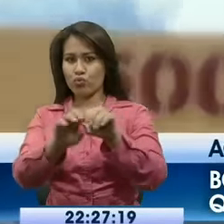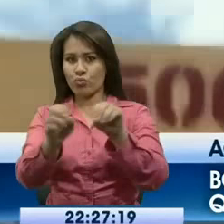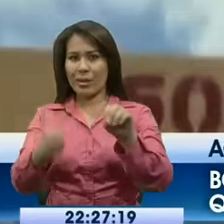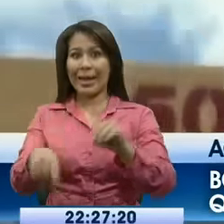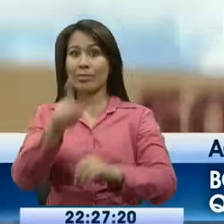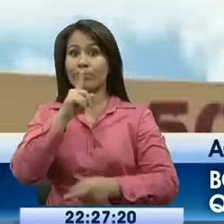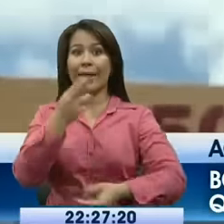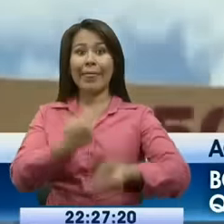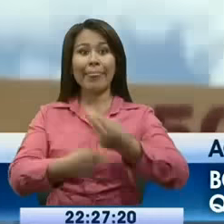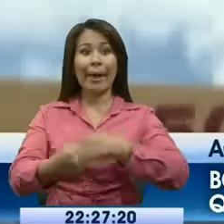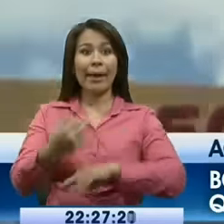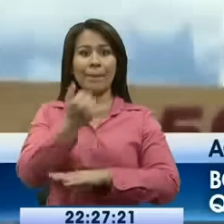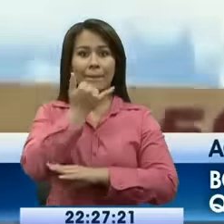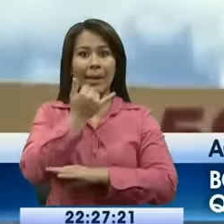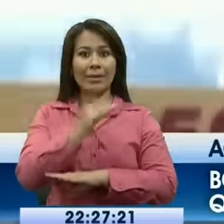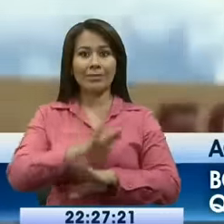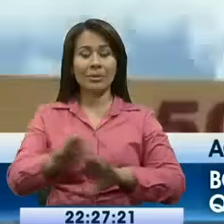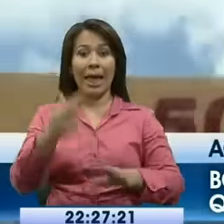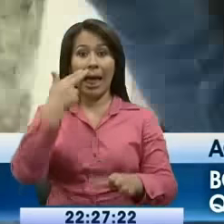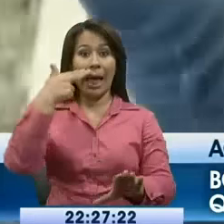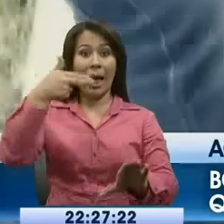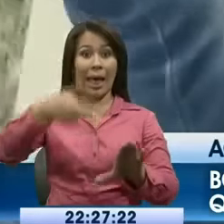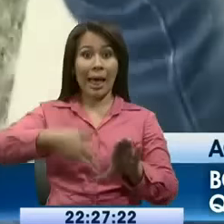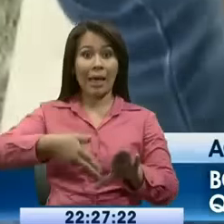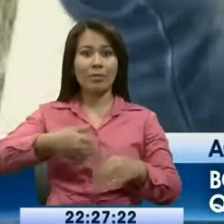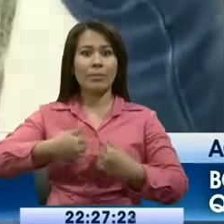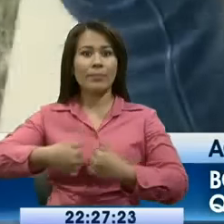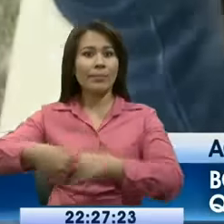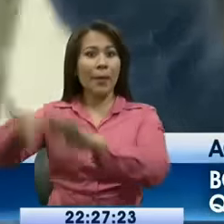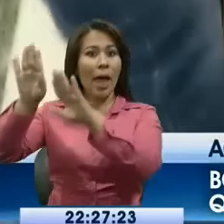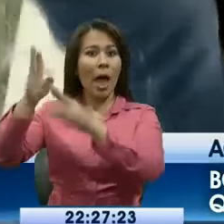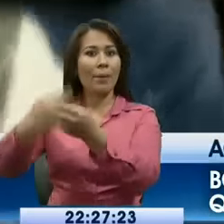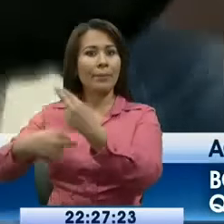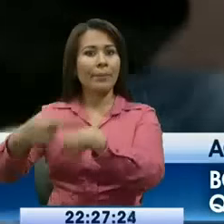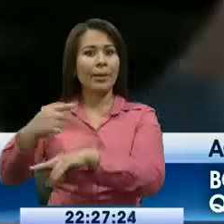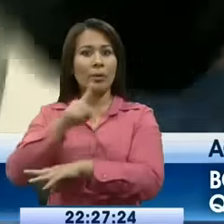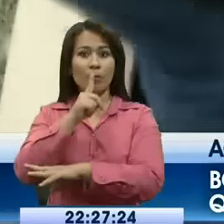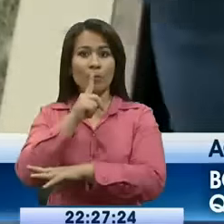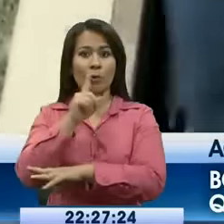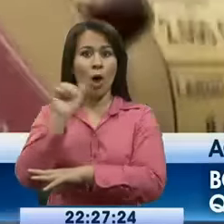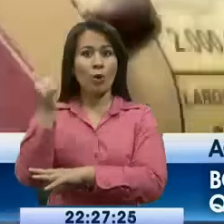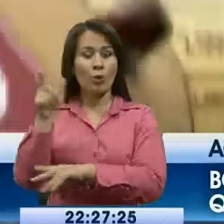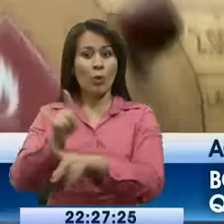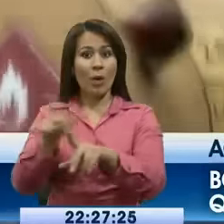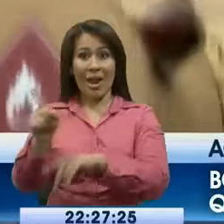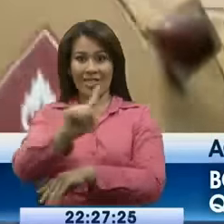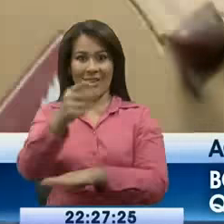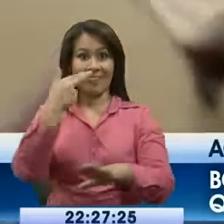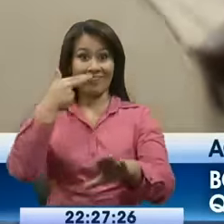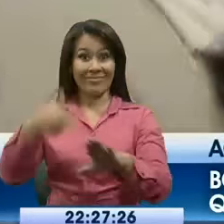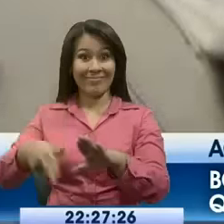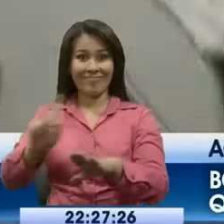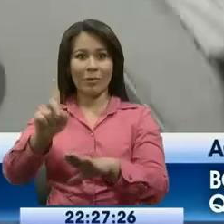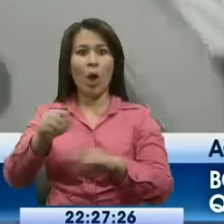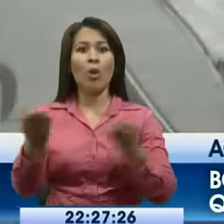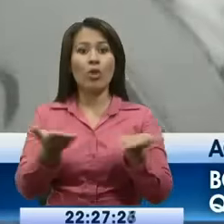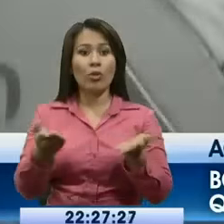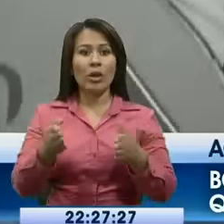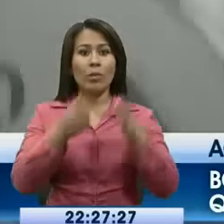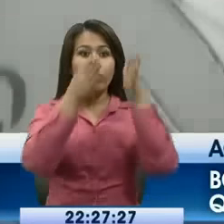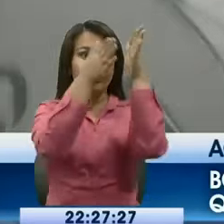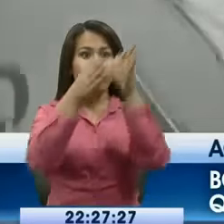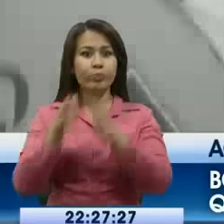en marcha y en este caso el diésel tenía que llegar a otro lugar, no precisamente una bomba de gasolina, sino una bodega